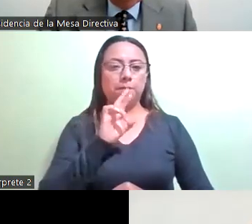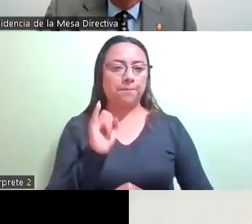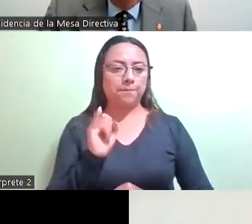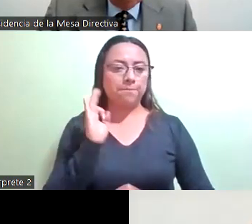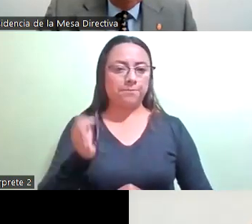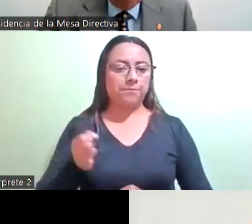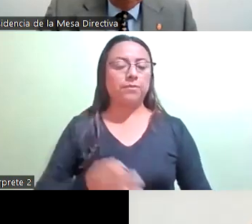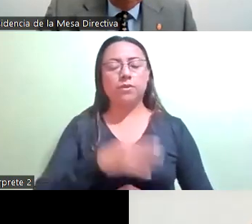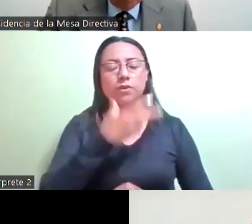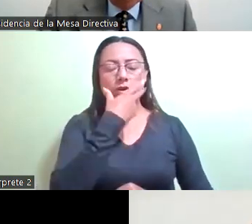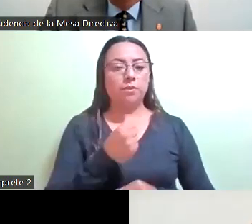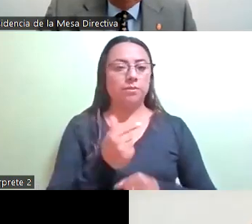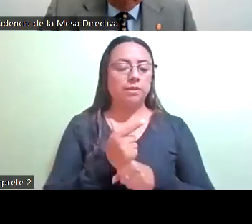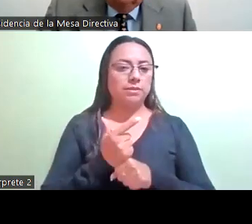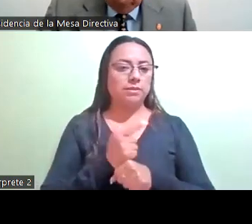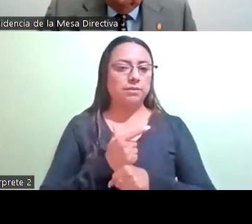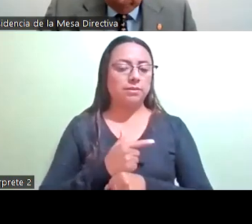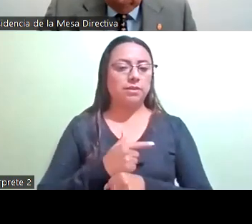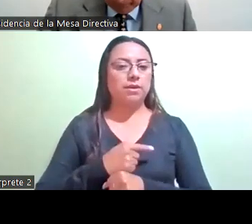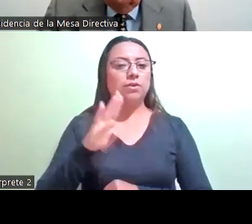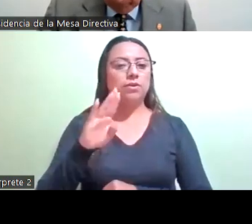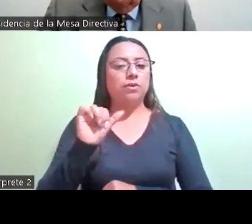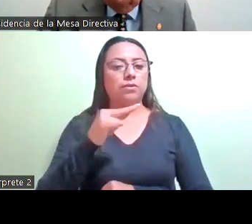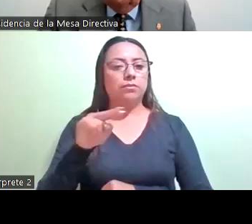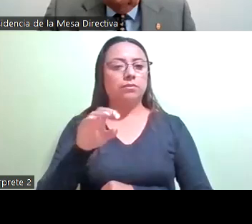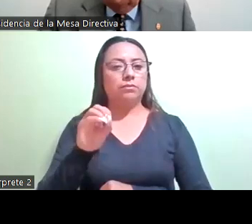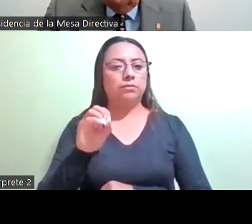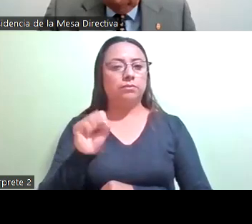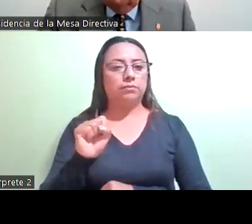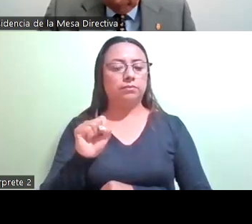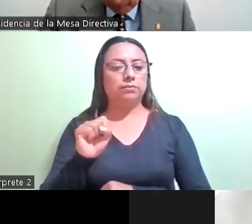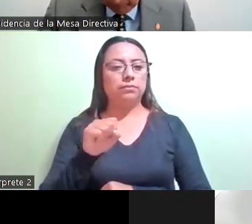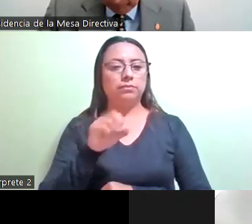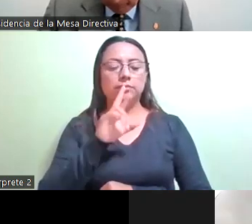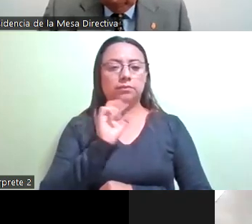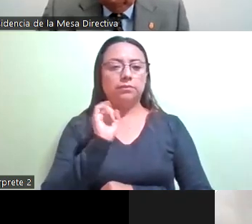Licenciado Reinaldo Baños Lozada. Reinaldo Baños, a favor.